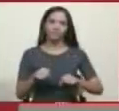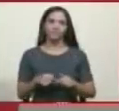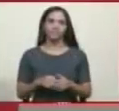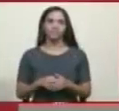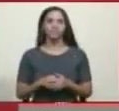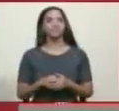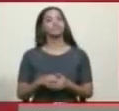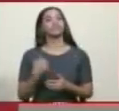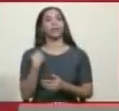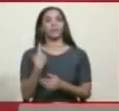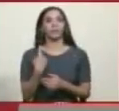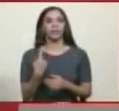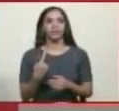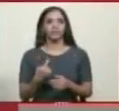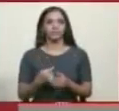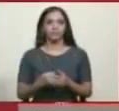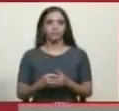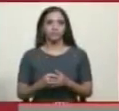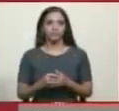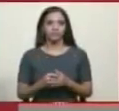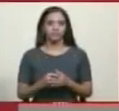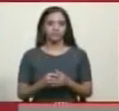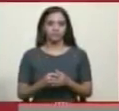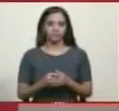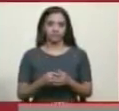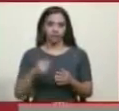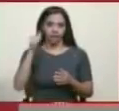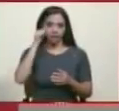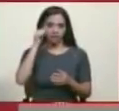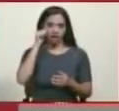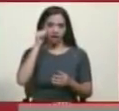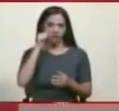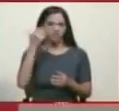primera. El sábado se me parece mucho